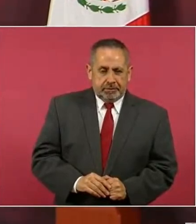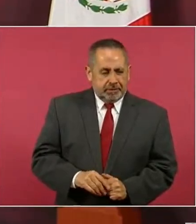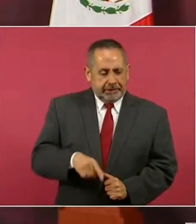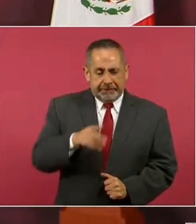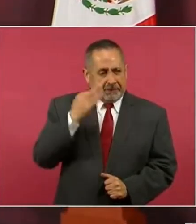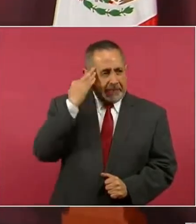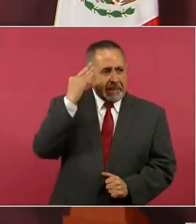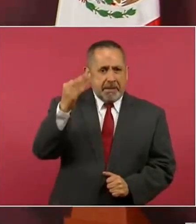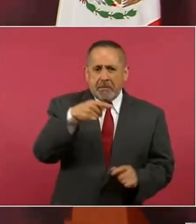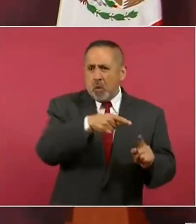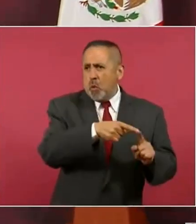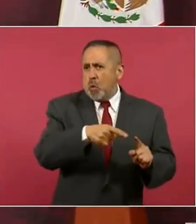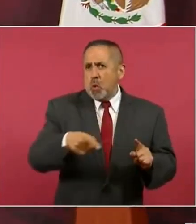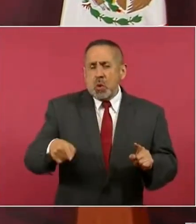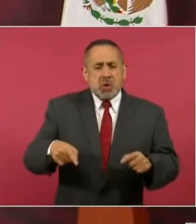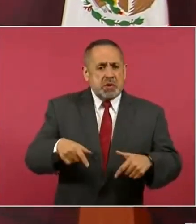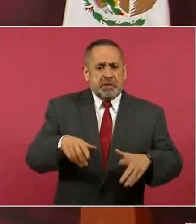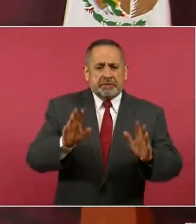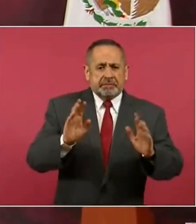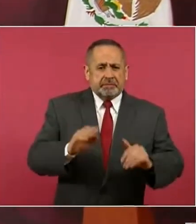Durante